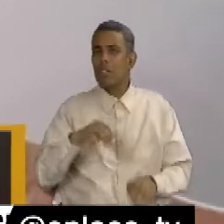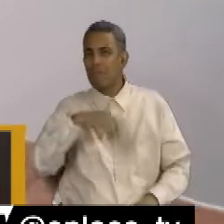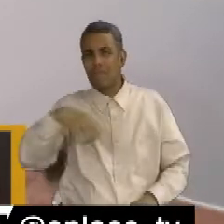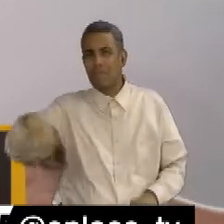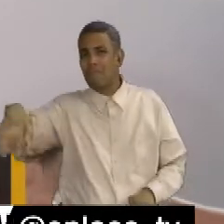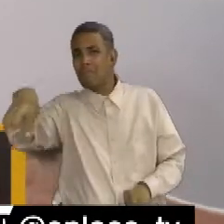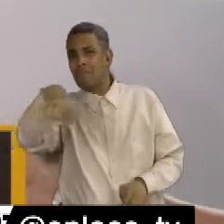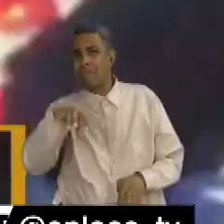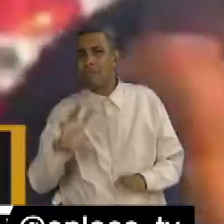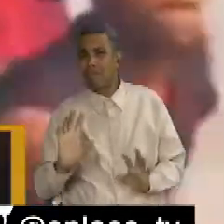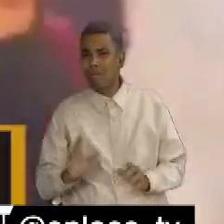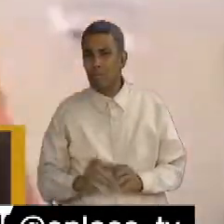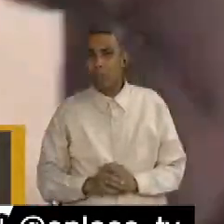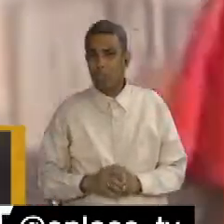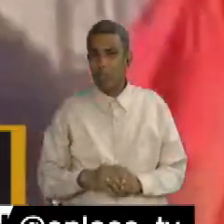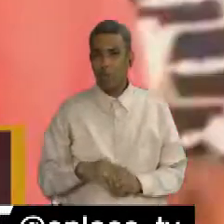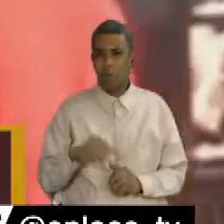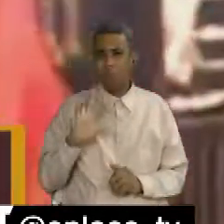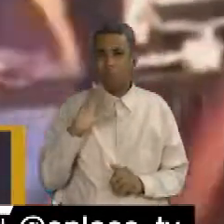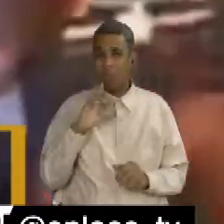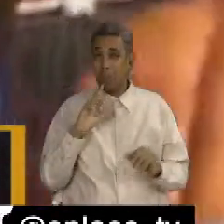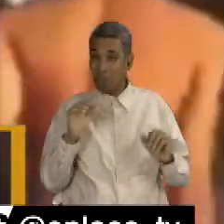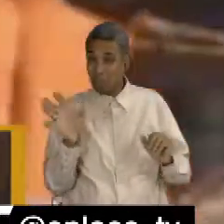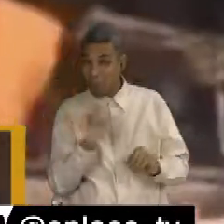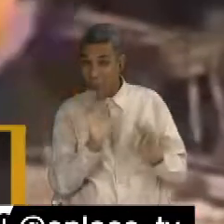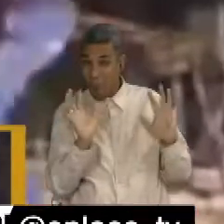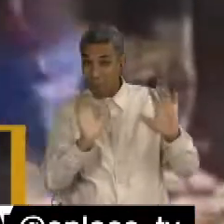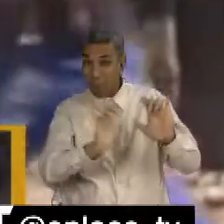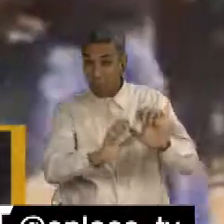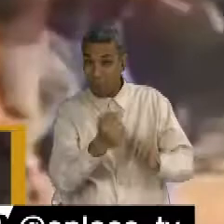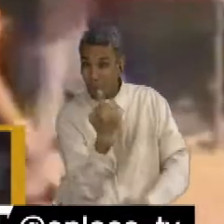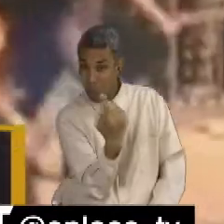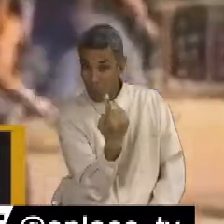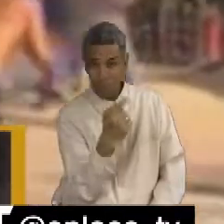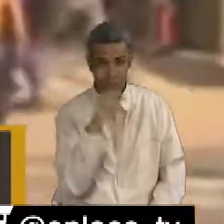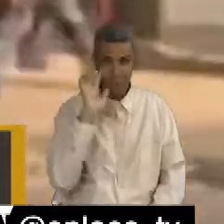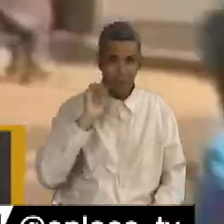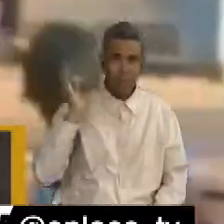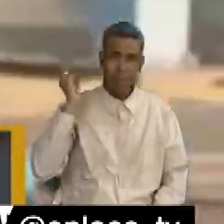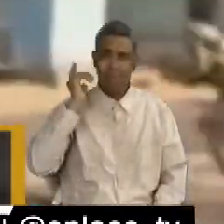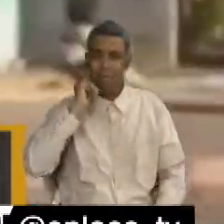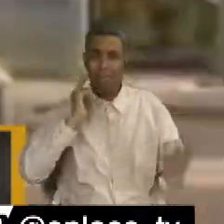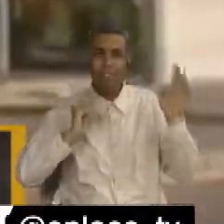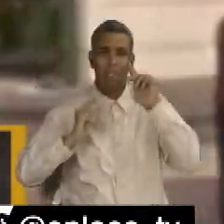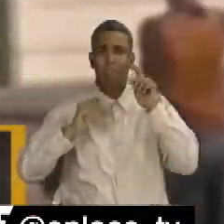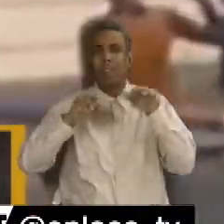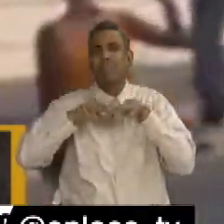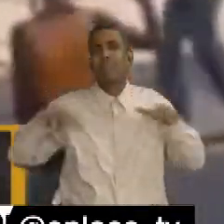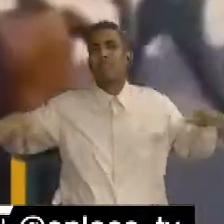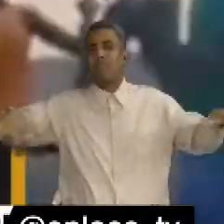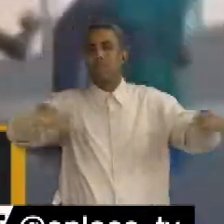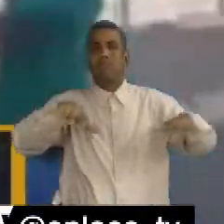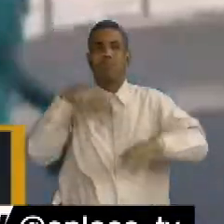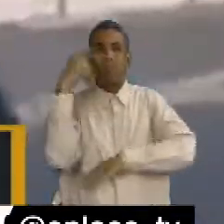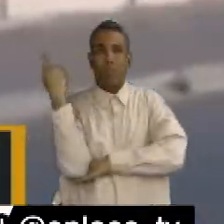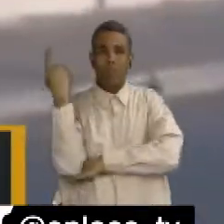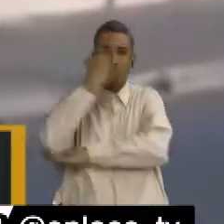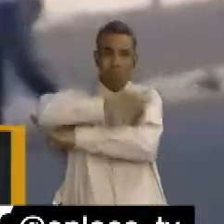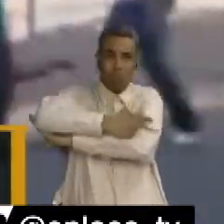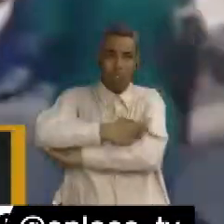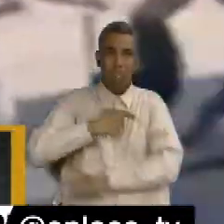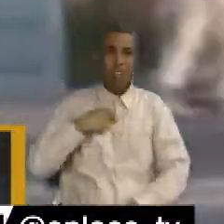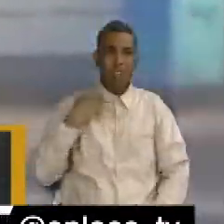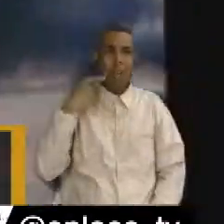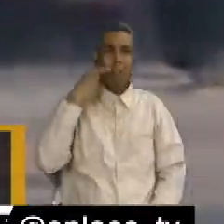eso focalizado en un punto no, porque pues, realmente toda la ciudad estaba celebrando el Día del Padre. En los